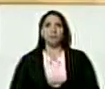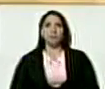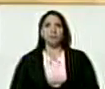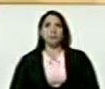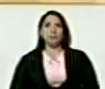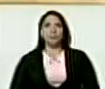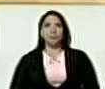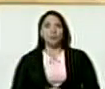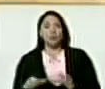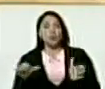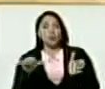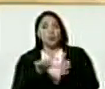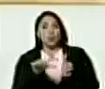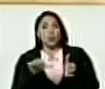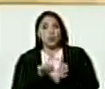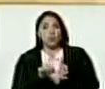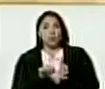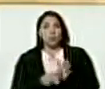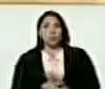donde